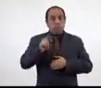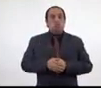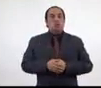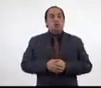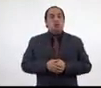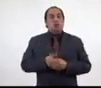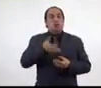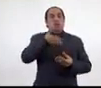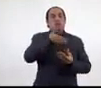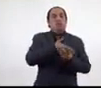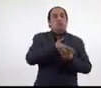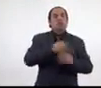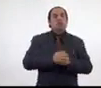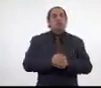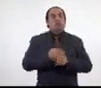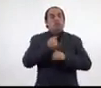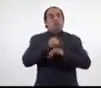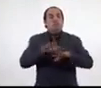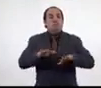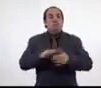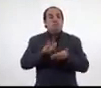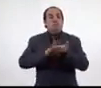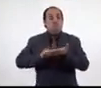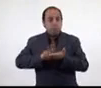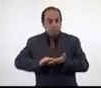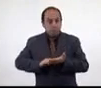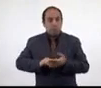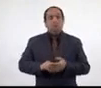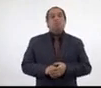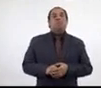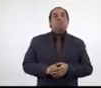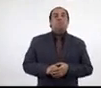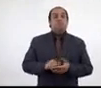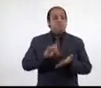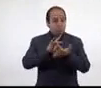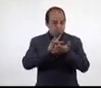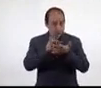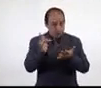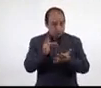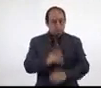al acervo documental. Muchísimas gracias.